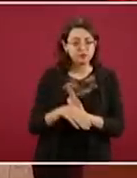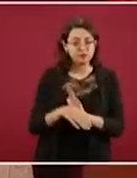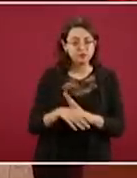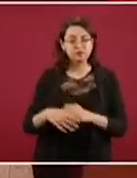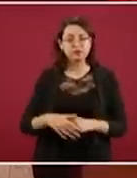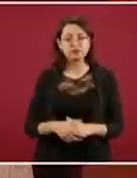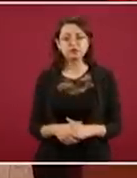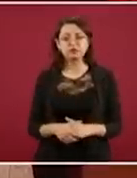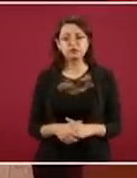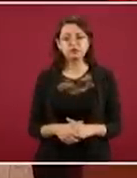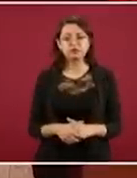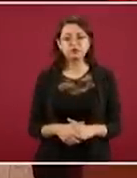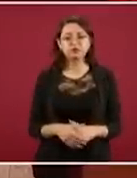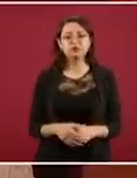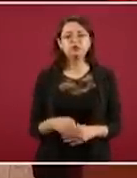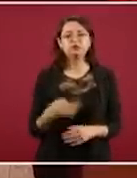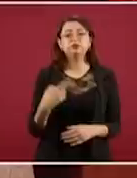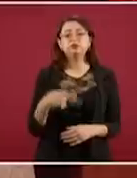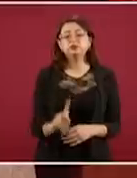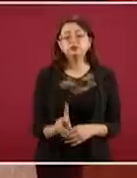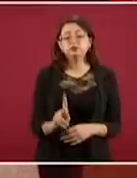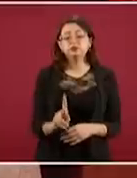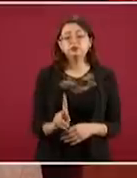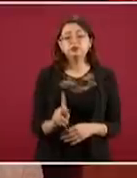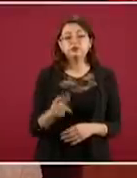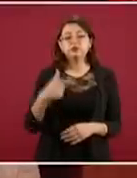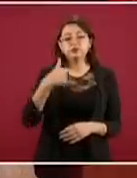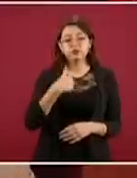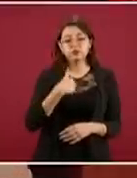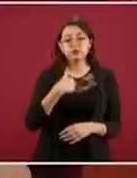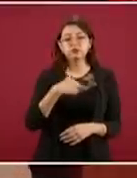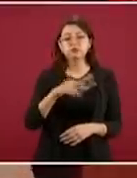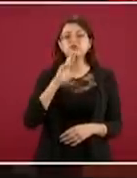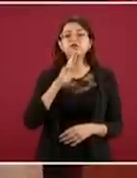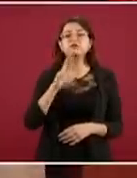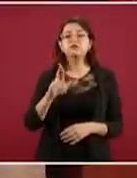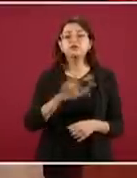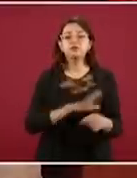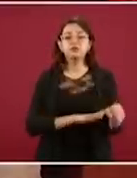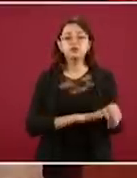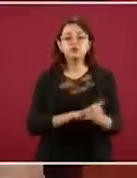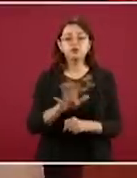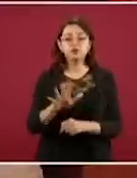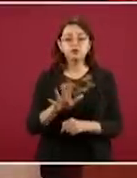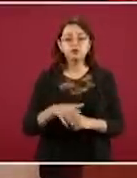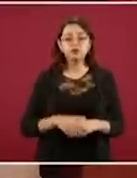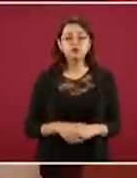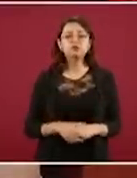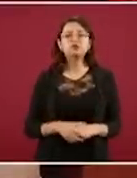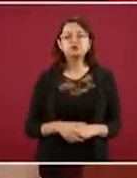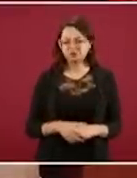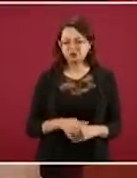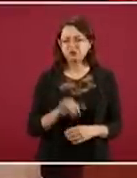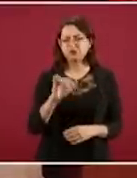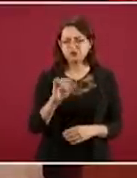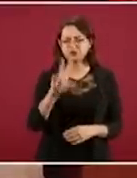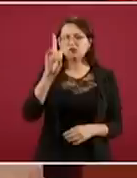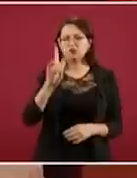Pero ¿qué le contesté? Que le he podido demostrar que aún con esta caída